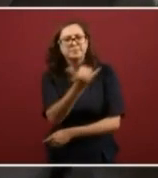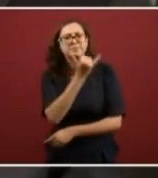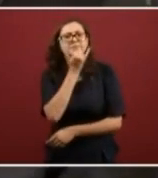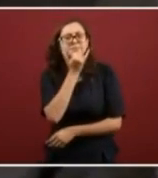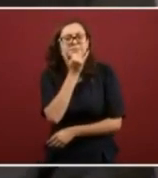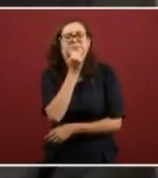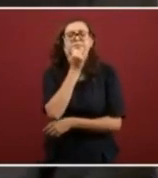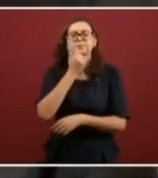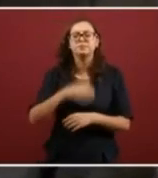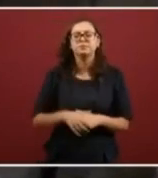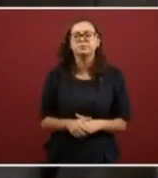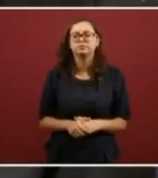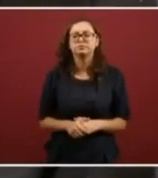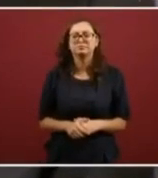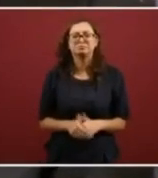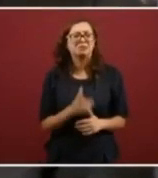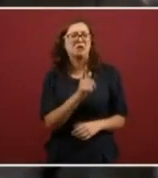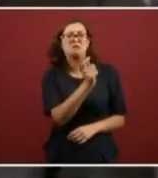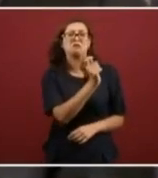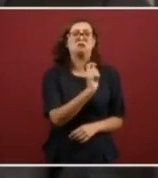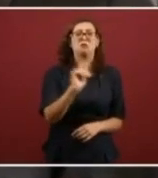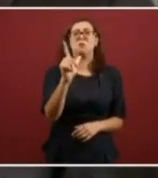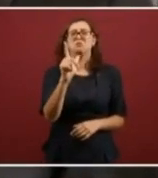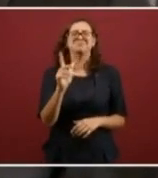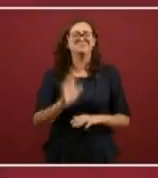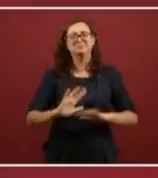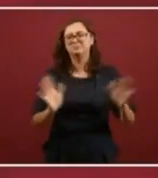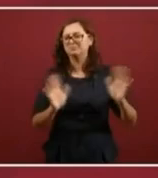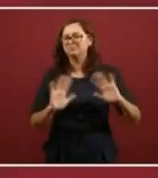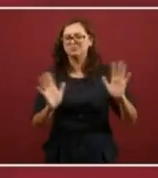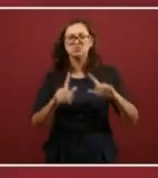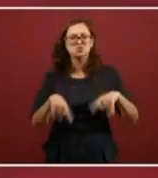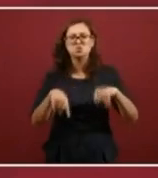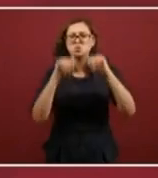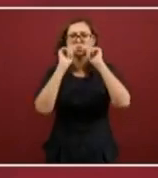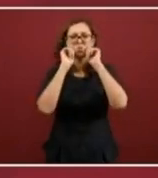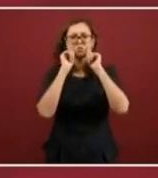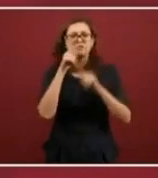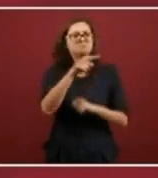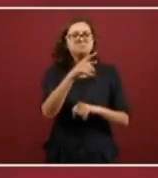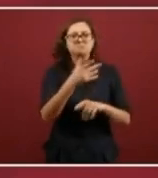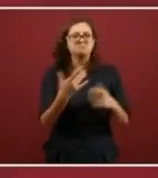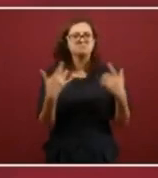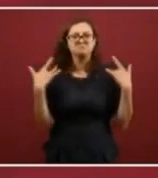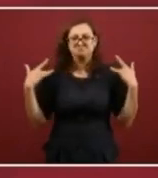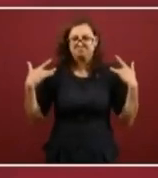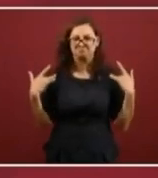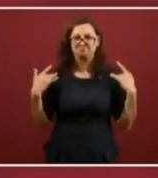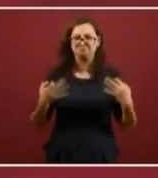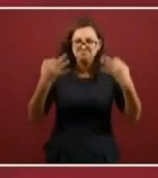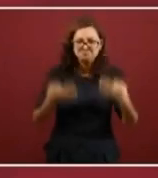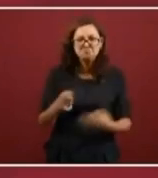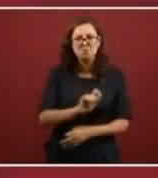Podrán ser muy famosos, pero no fueron objetivos, no son profesionales.